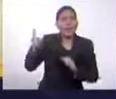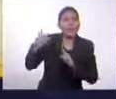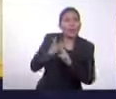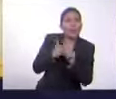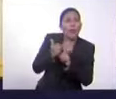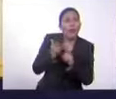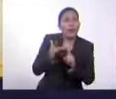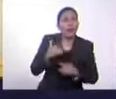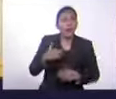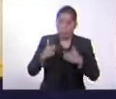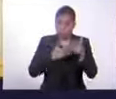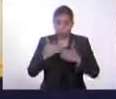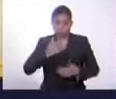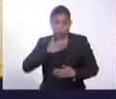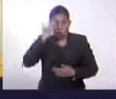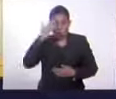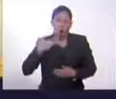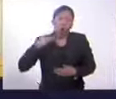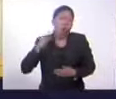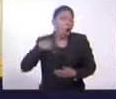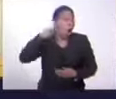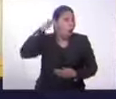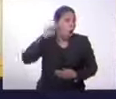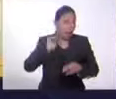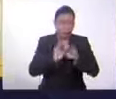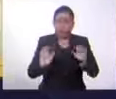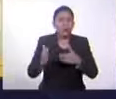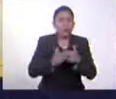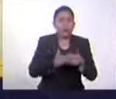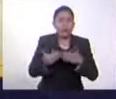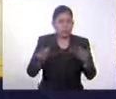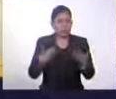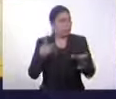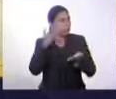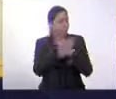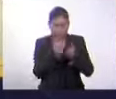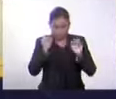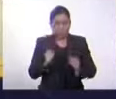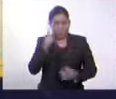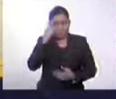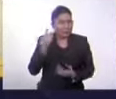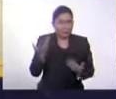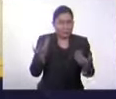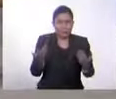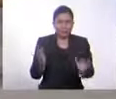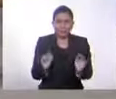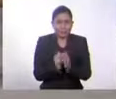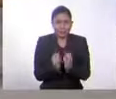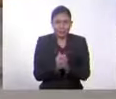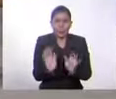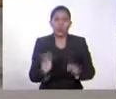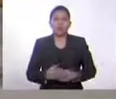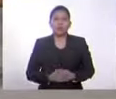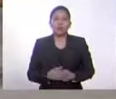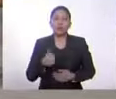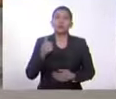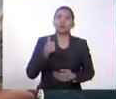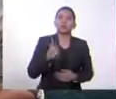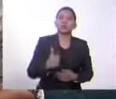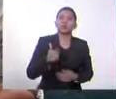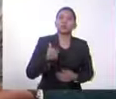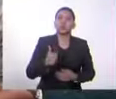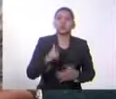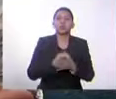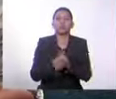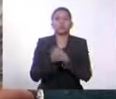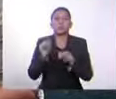niña, ¿verdad? Para que no, o si es un niño. Si es un niño, caballero. Si es un niño. Zulma, ha sido un gusto compartir esta